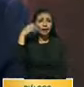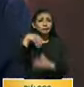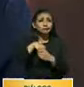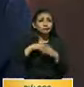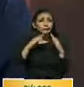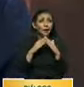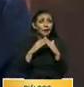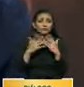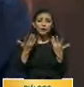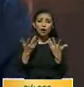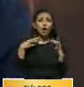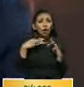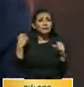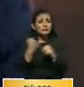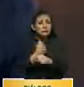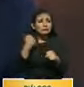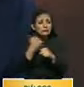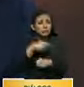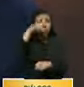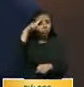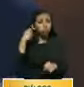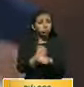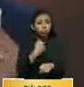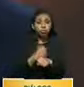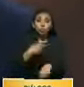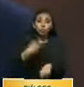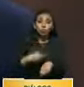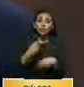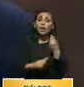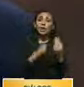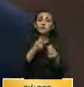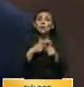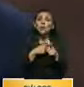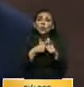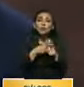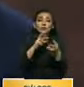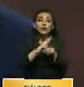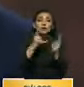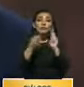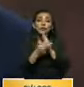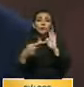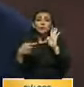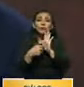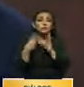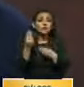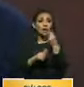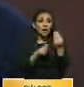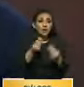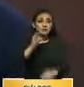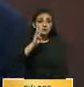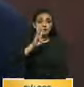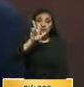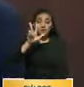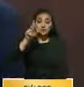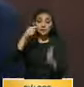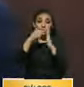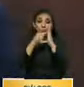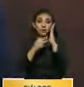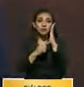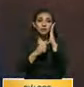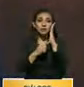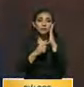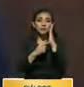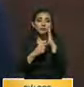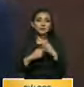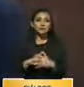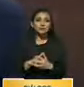subocupados. Necesitamos urgente una reforma tributaria que racionalice estos 63 impuestos